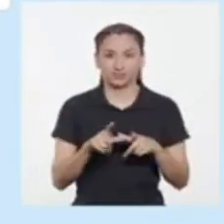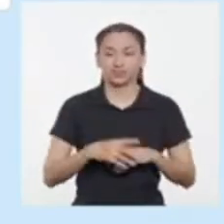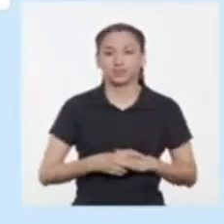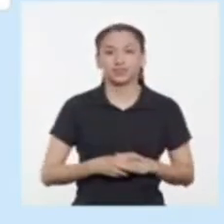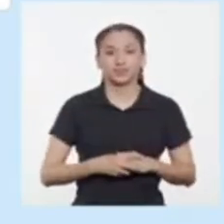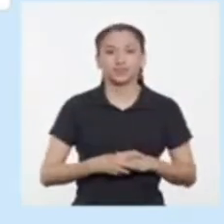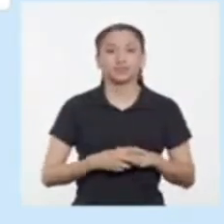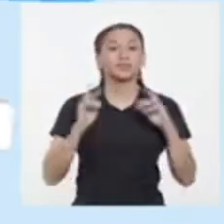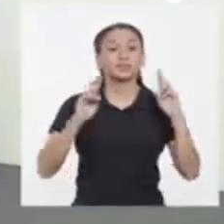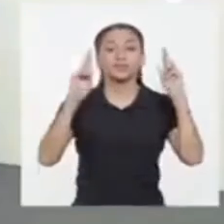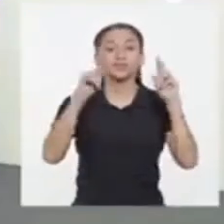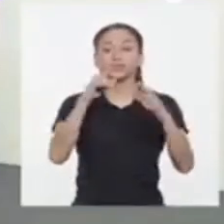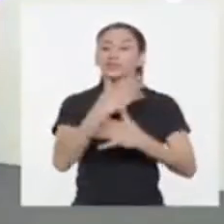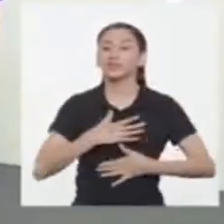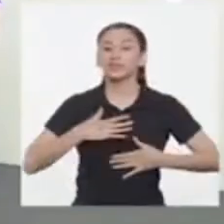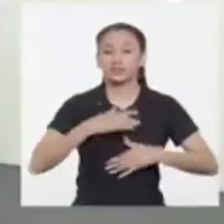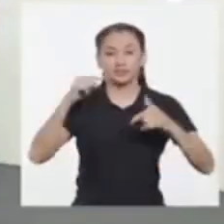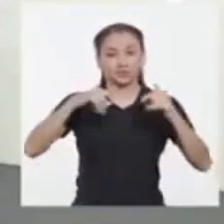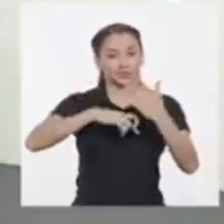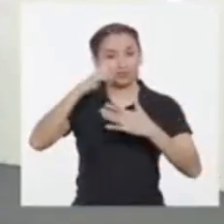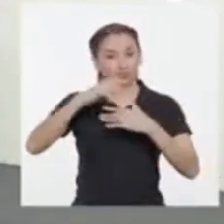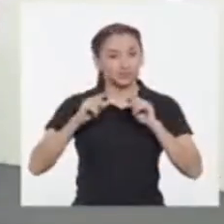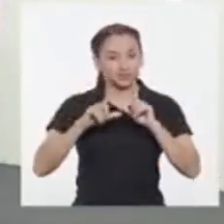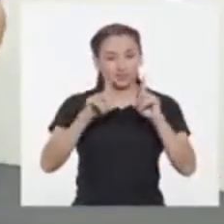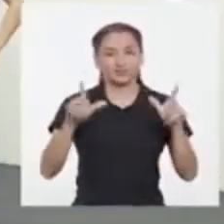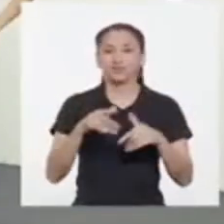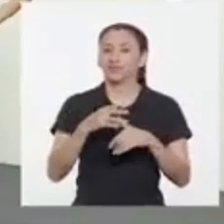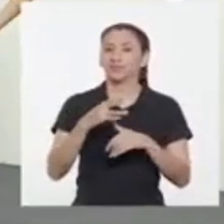nuestra localidad. Espero que hayan disfrutado este